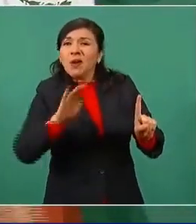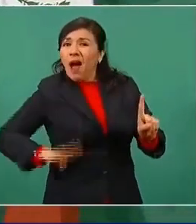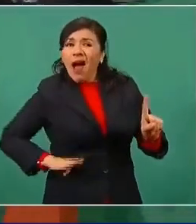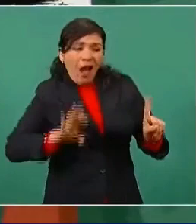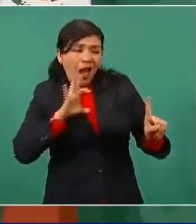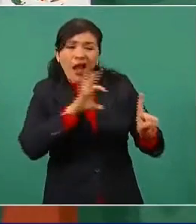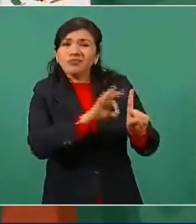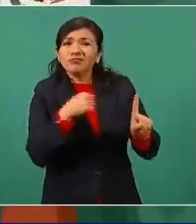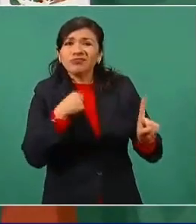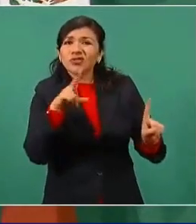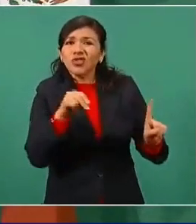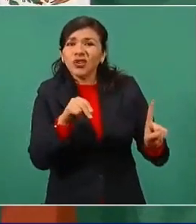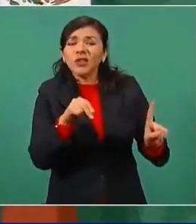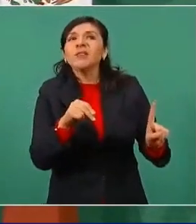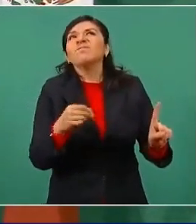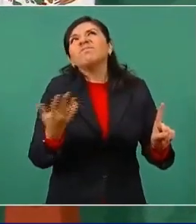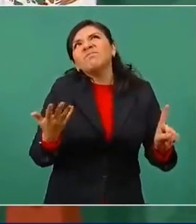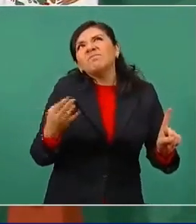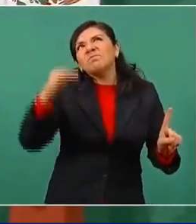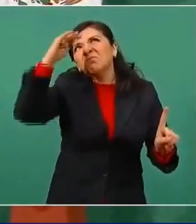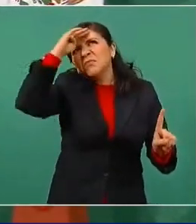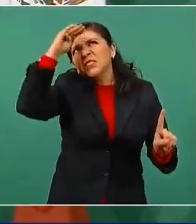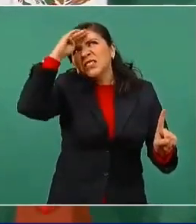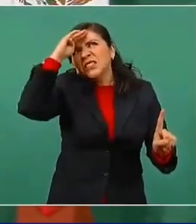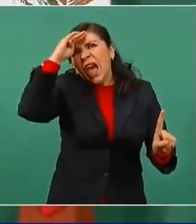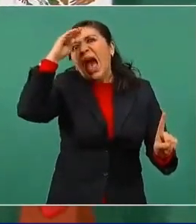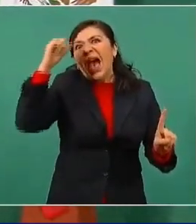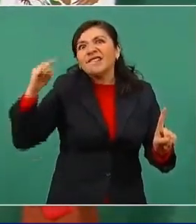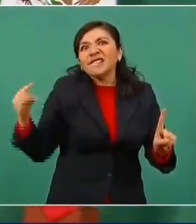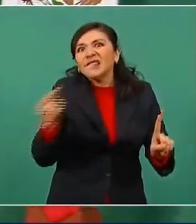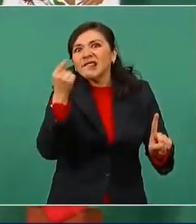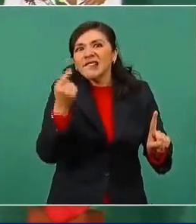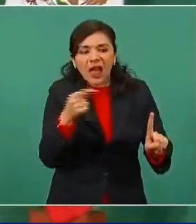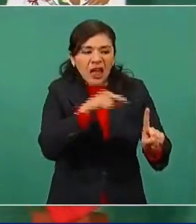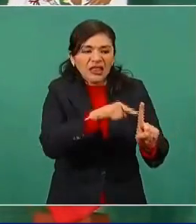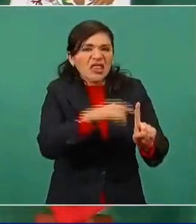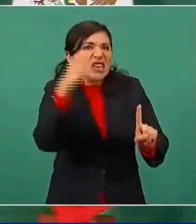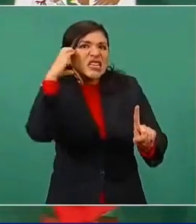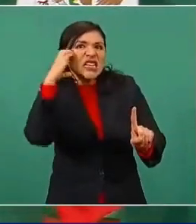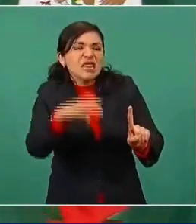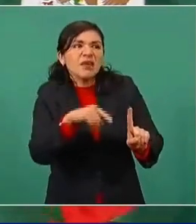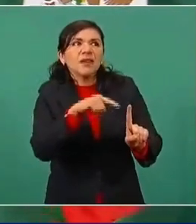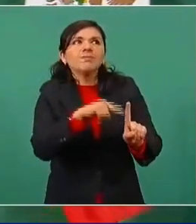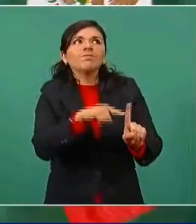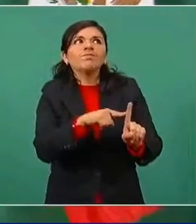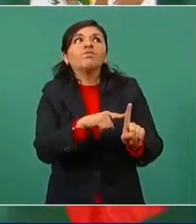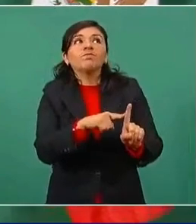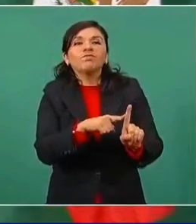le tenían que aplicar delitos como lavado de dinero,